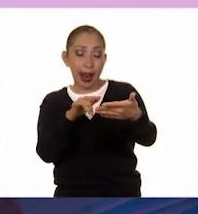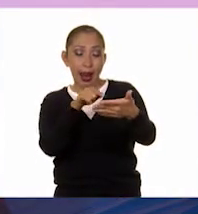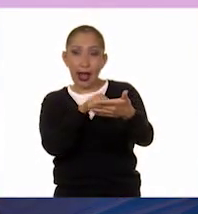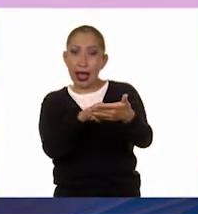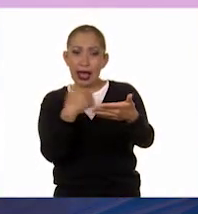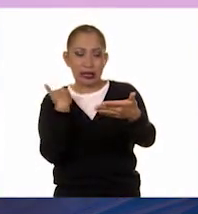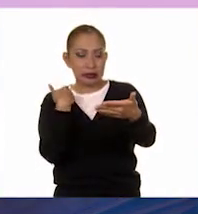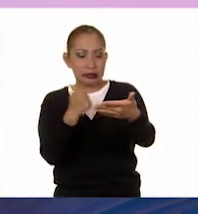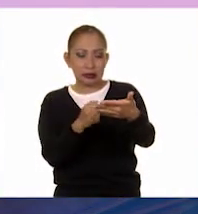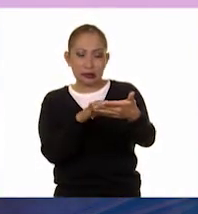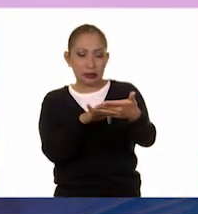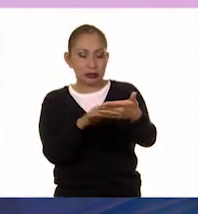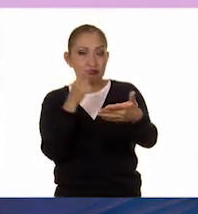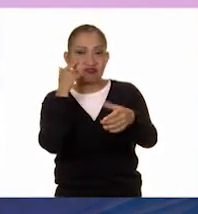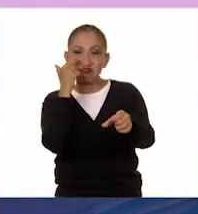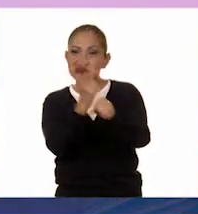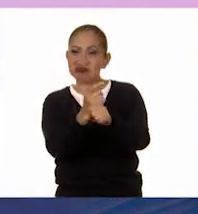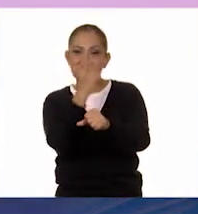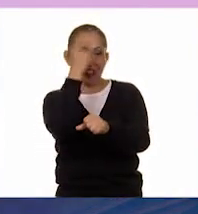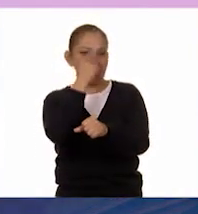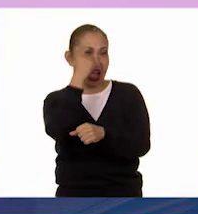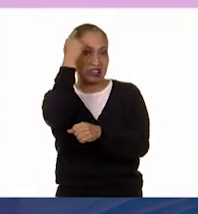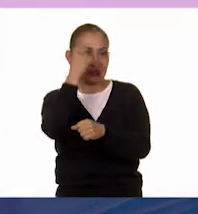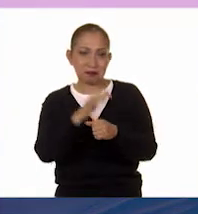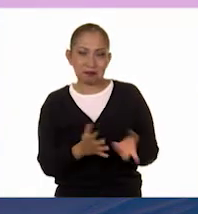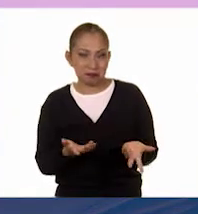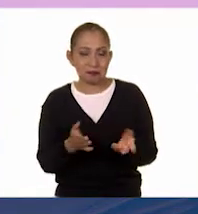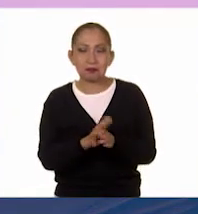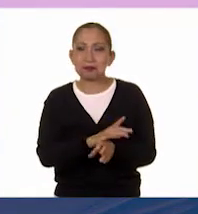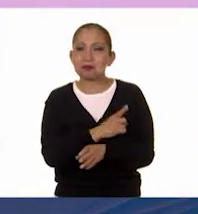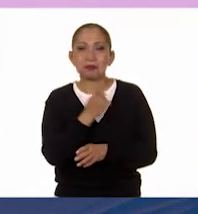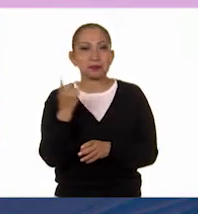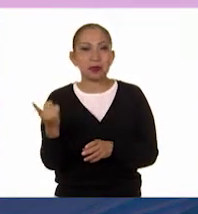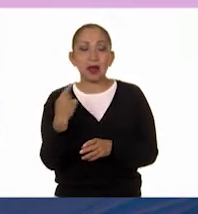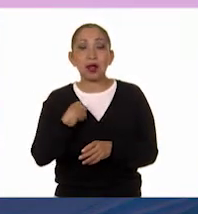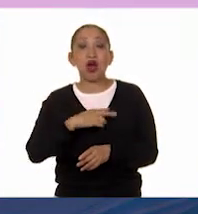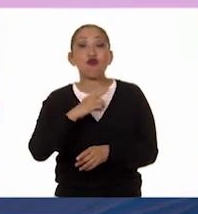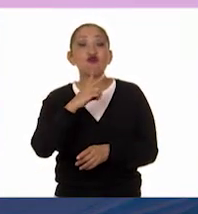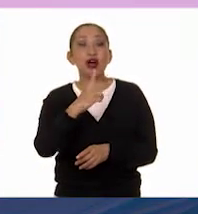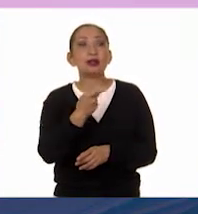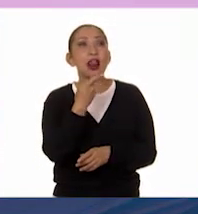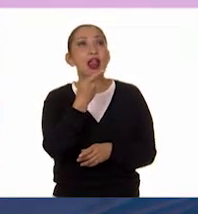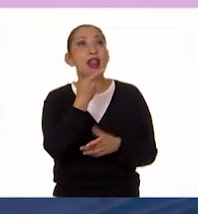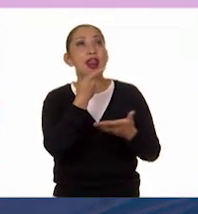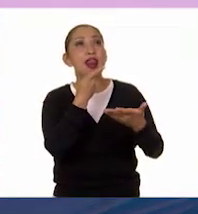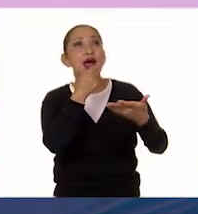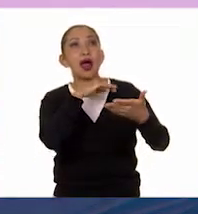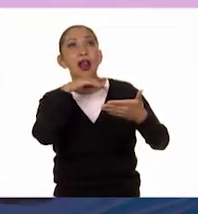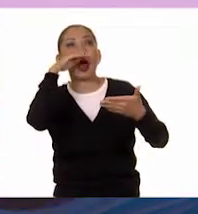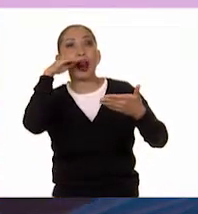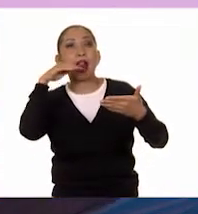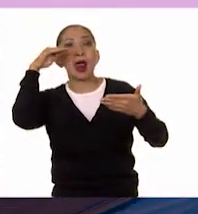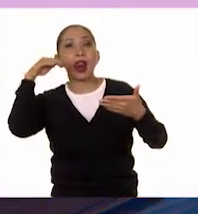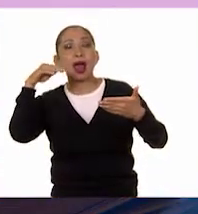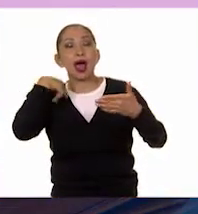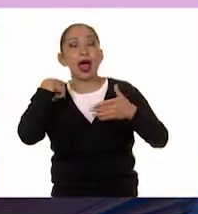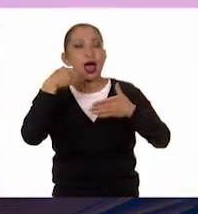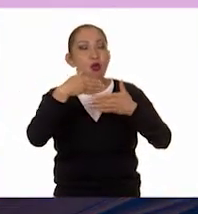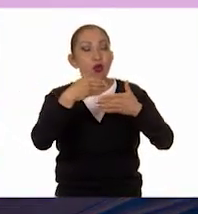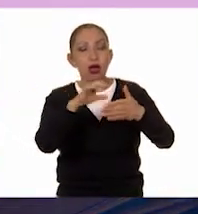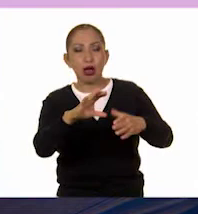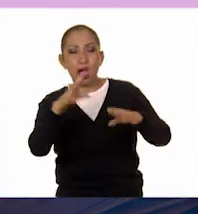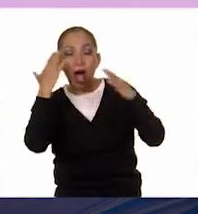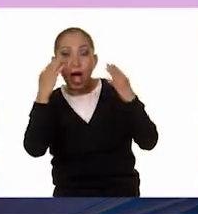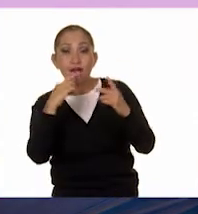se comprende, se nota. Entre otras razones, porque la entonación, pronunciación, ritmo,